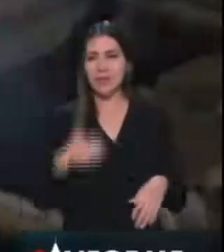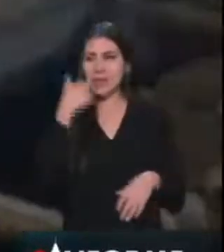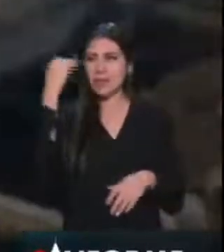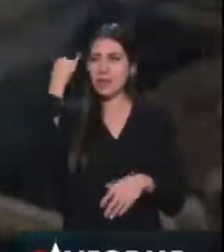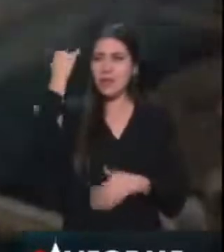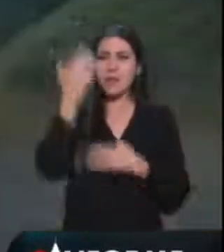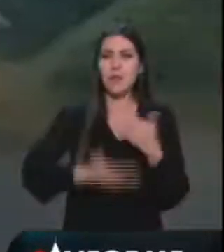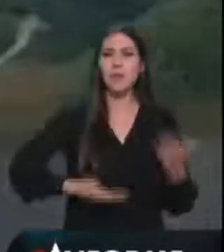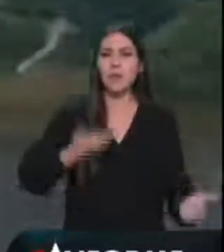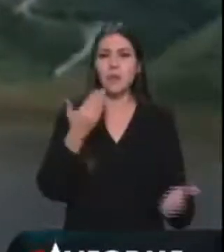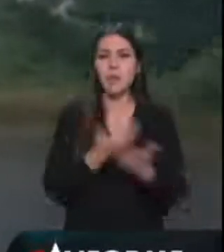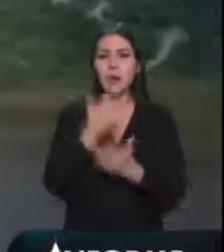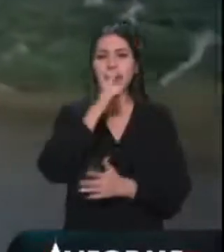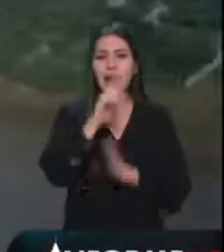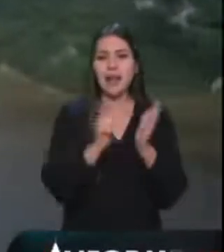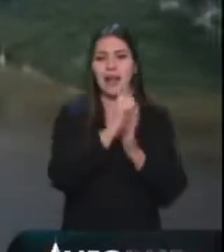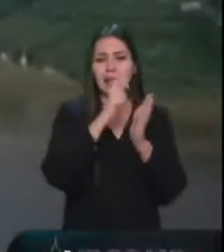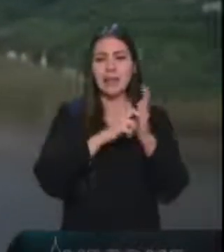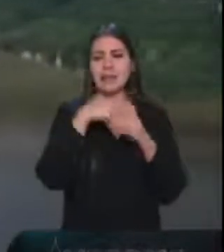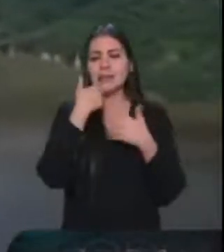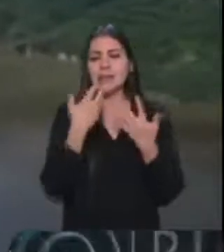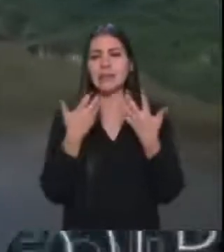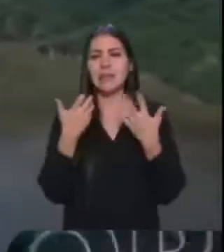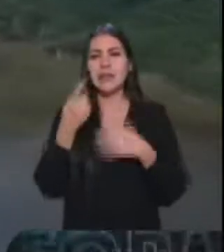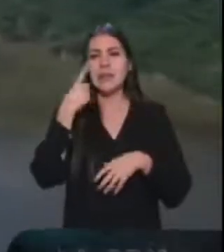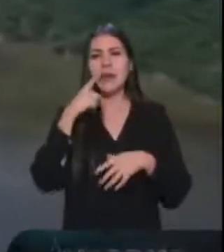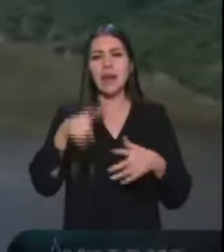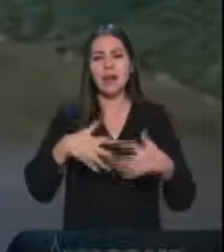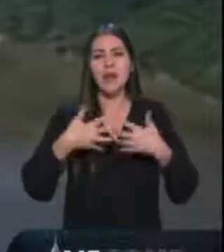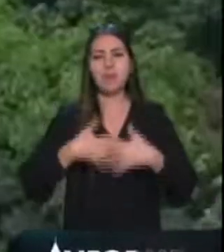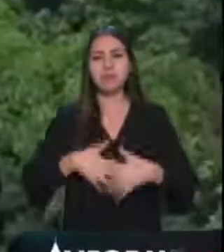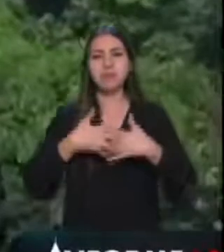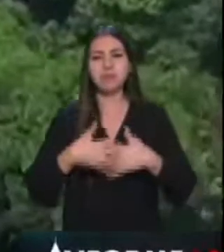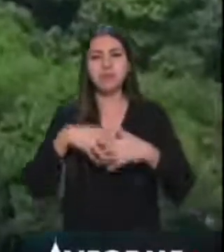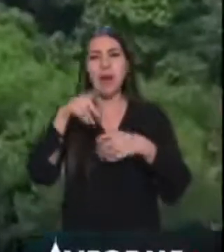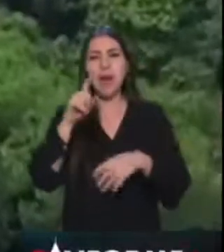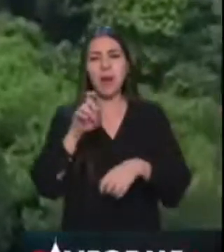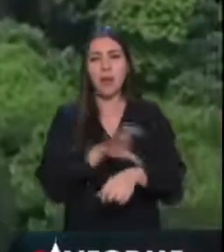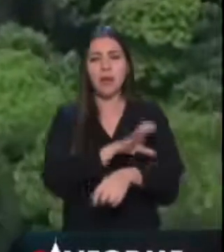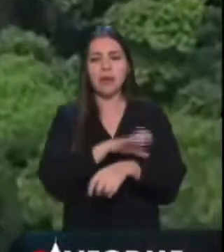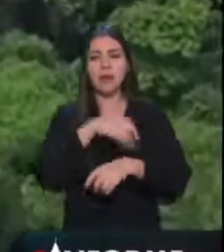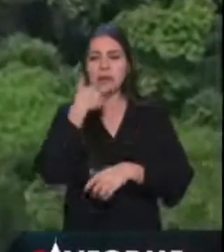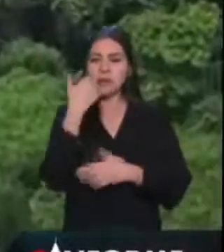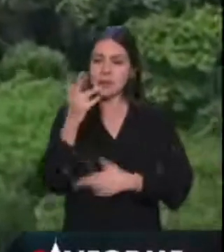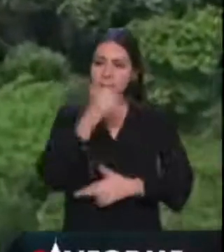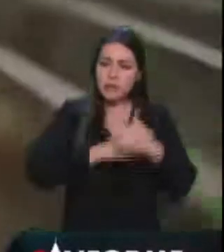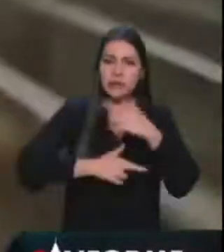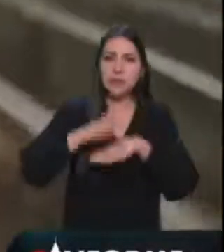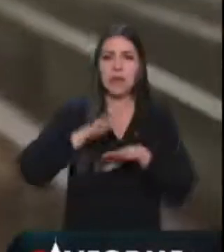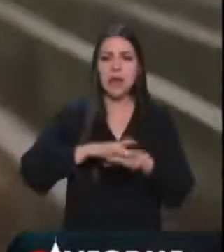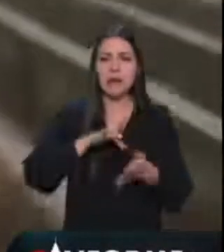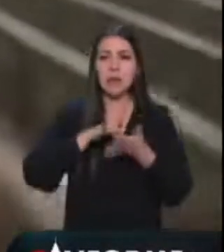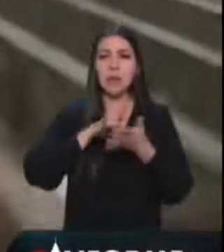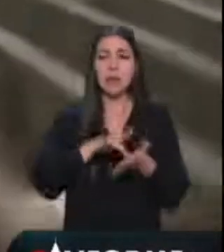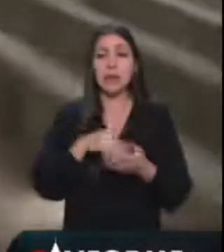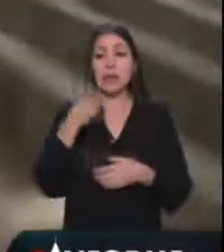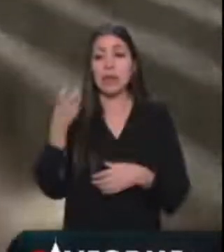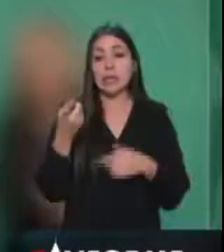devolver a su completo rendimiento a las plantas hidroeléctricas del país. Este compromiso quedó de manifiesto tan pronto inició el 2021.